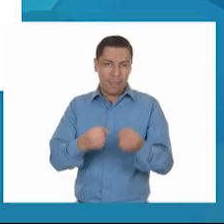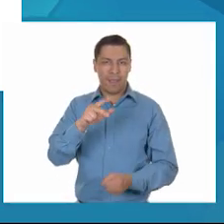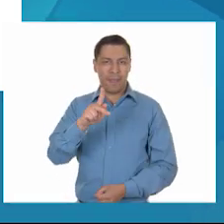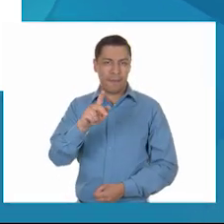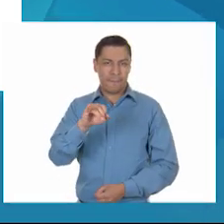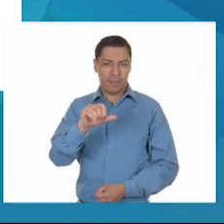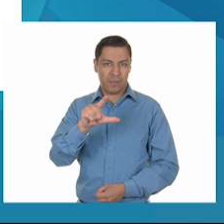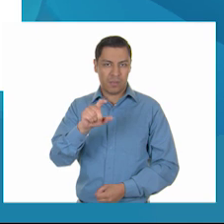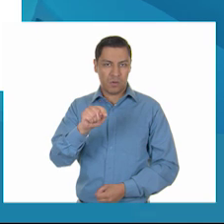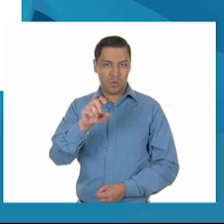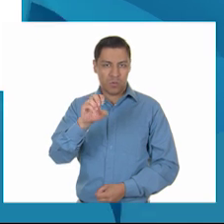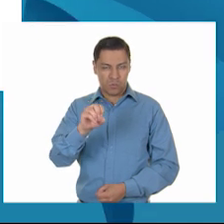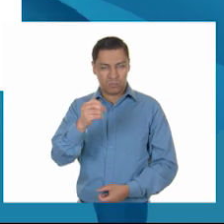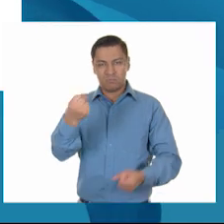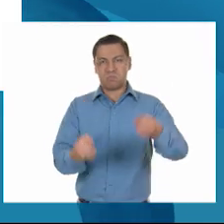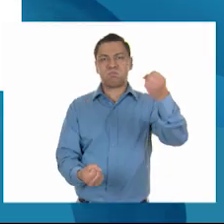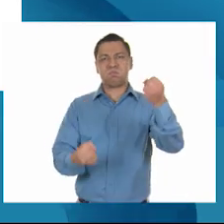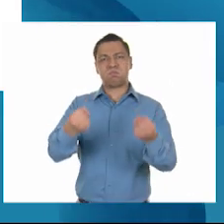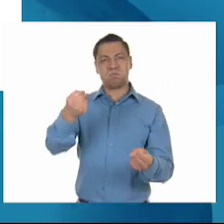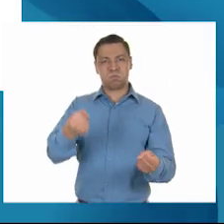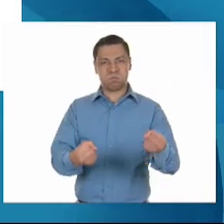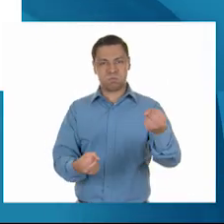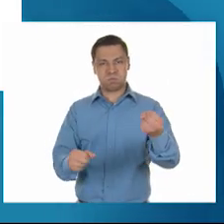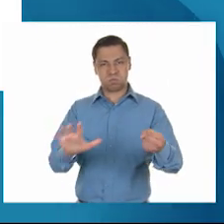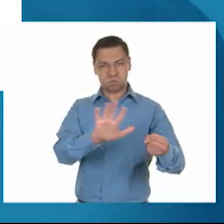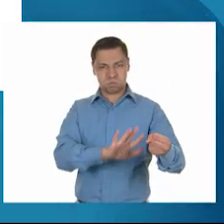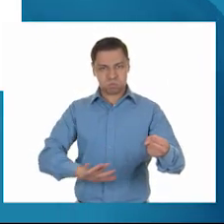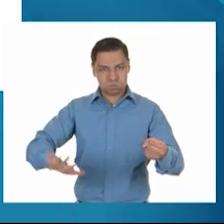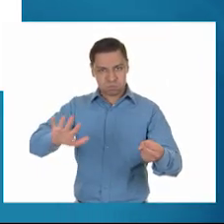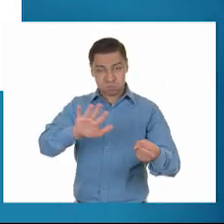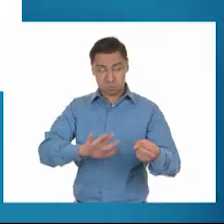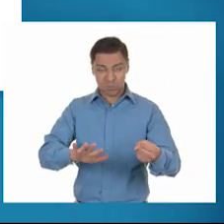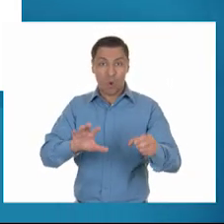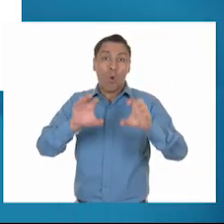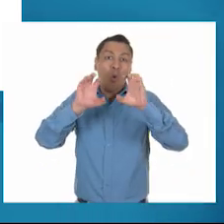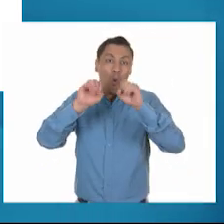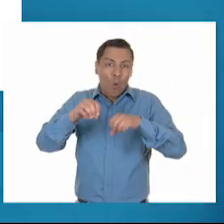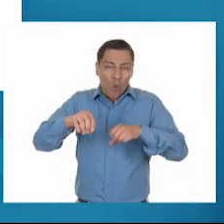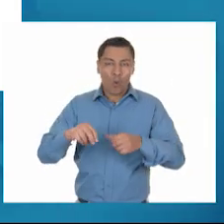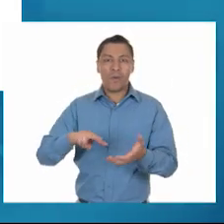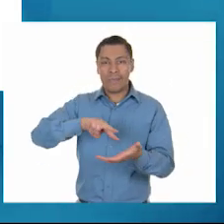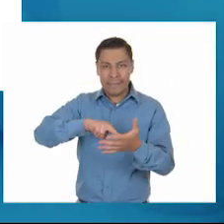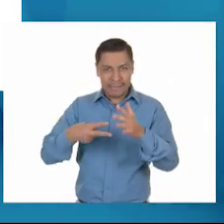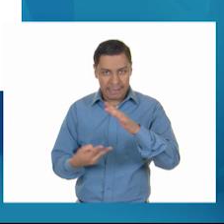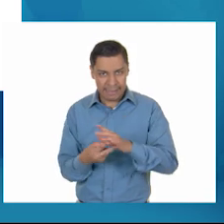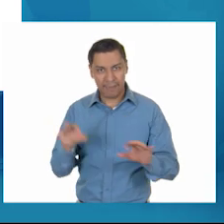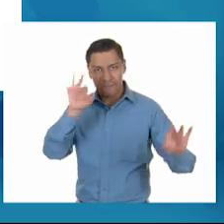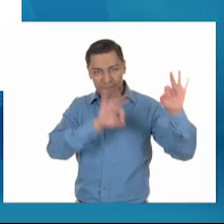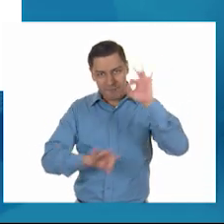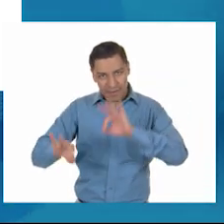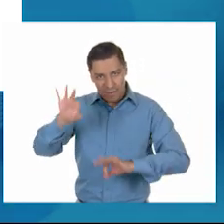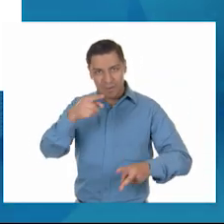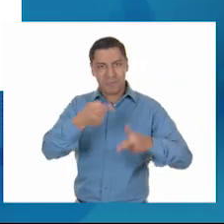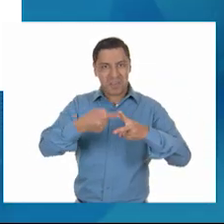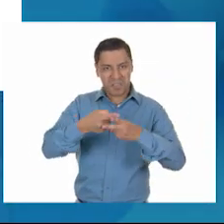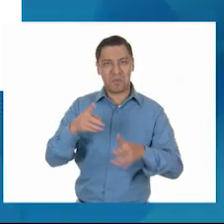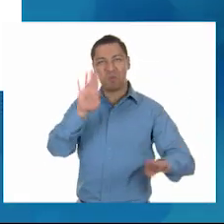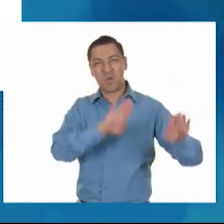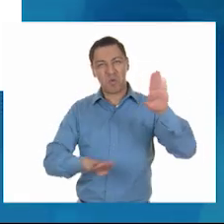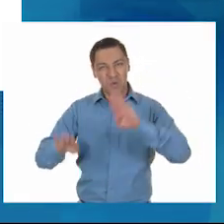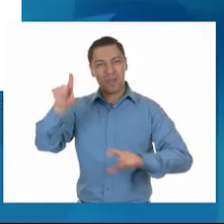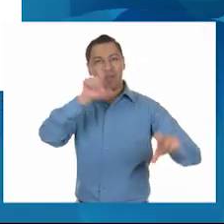la segunda manera es ser un especialista. Es decir, haber estudiado una ingeniería en física, matemáticas, biología,